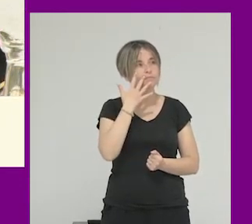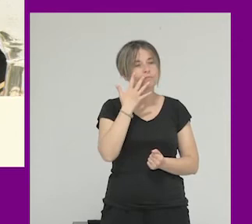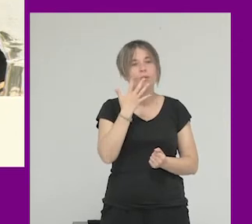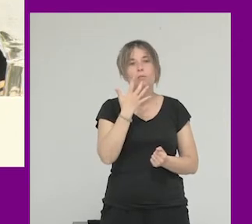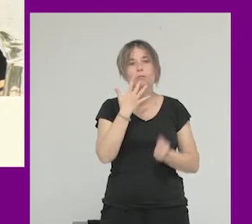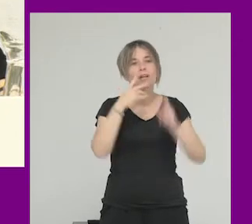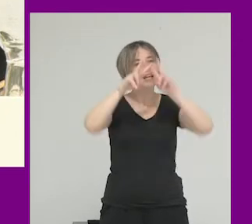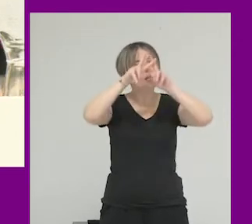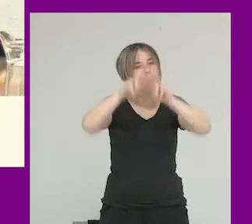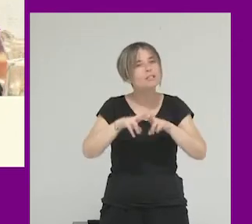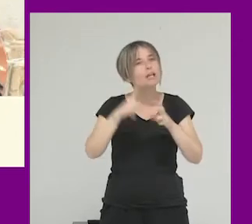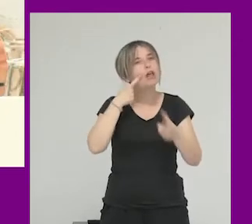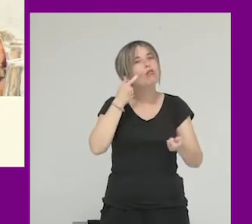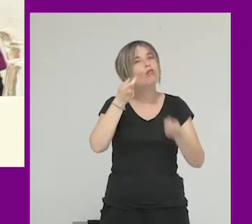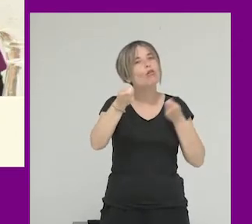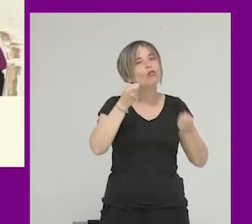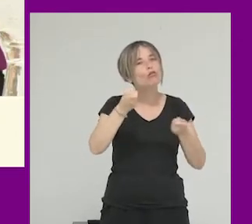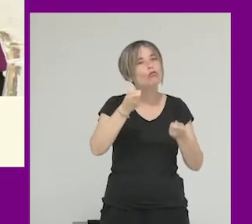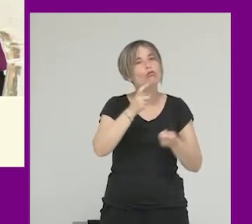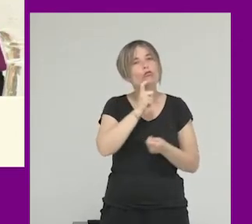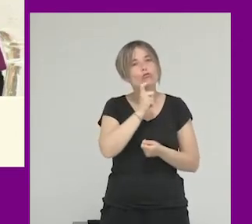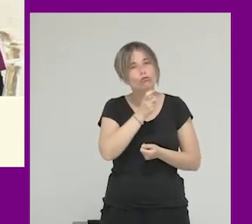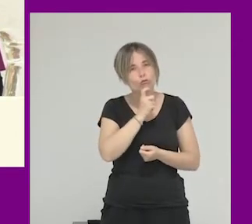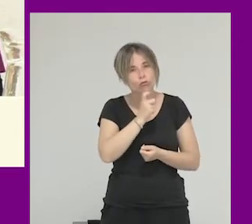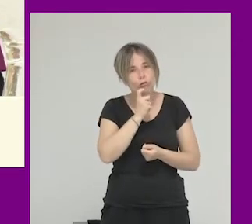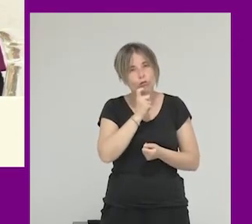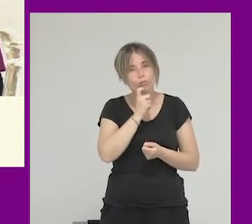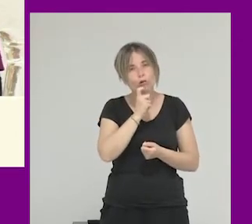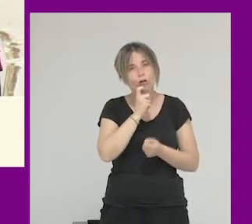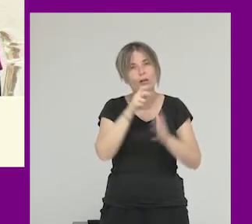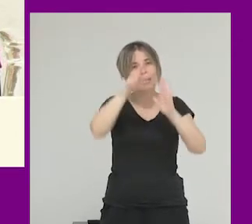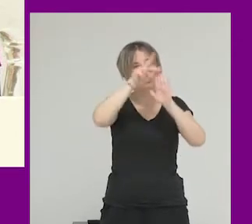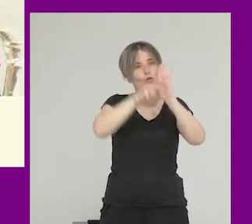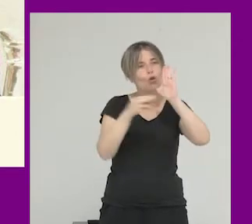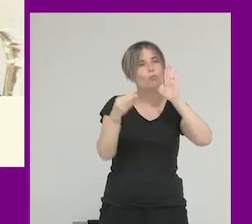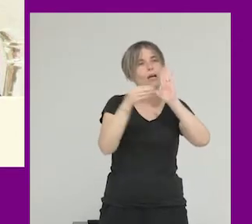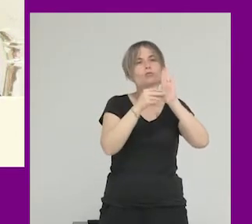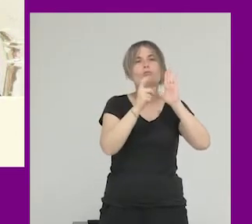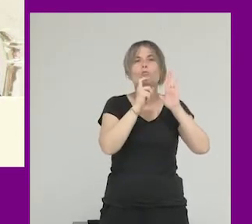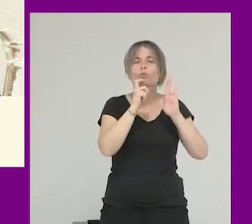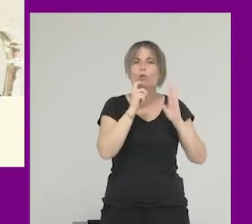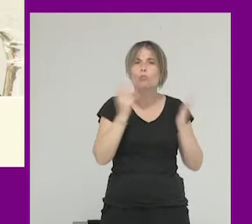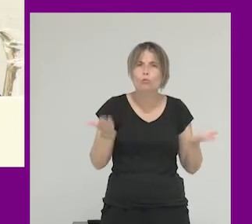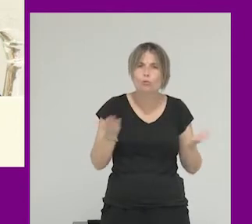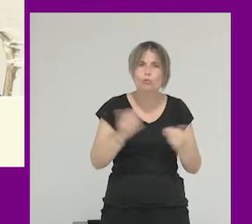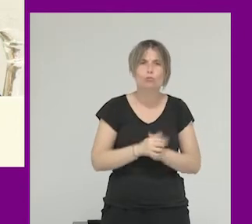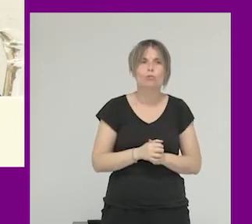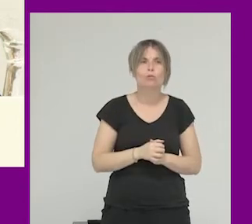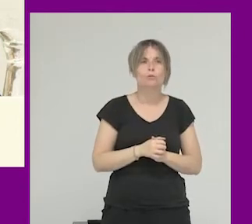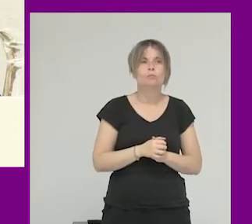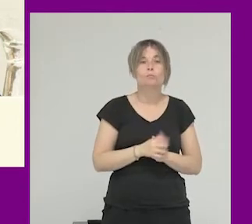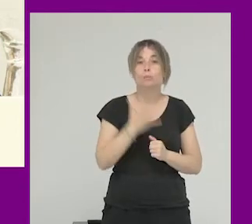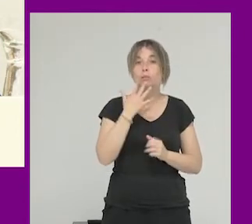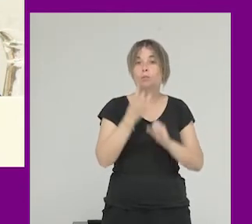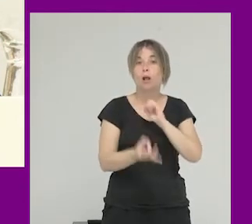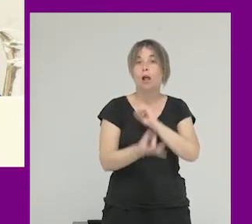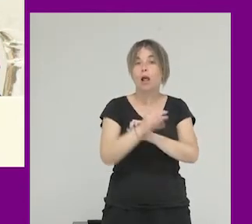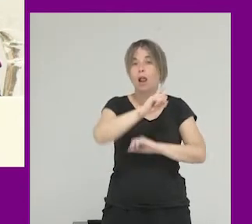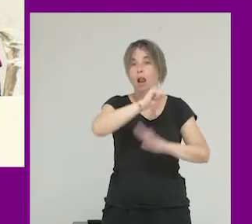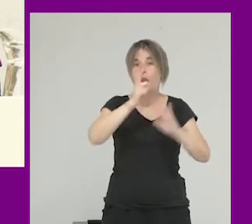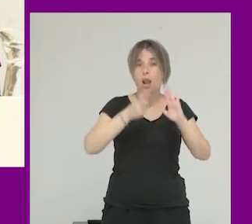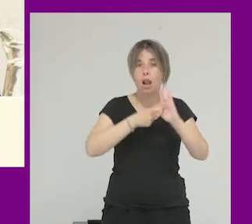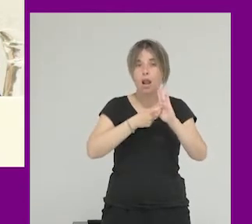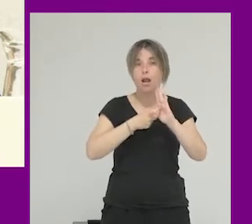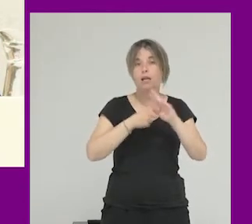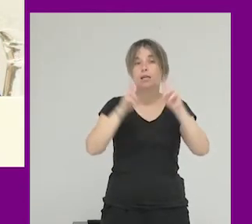de la investigación en las normas, ¿no? Claro, primero las leyes empezaron con el tema de la